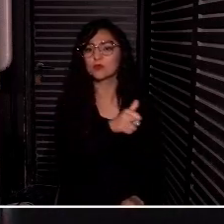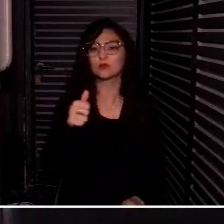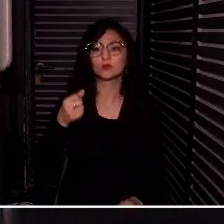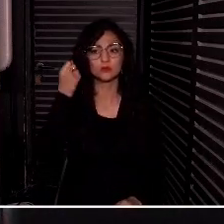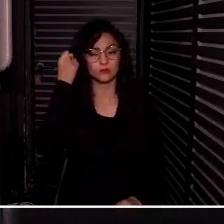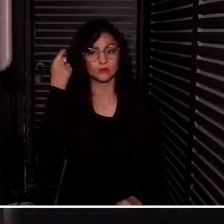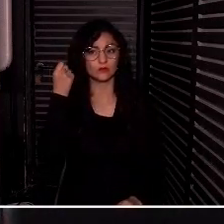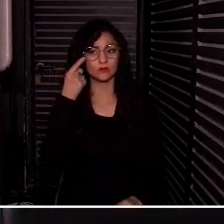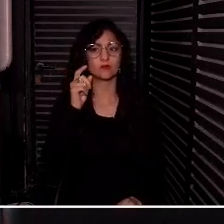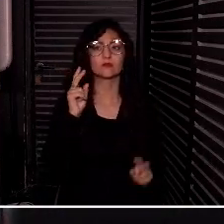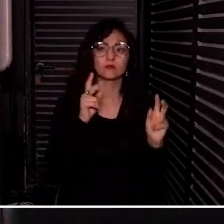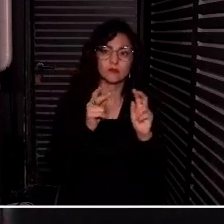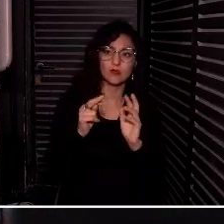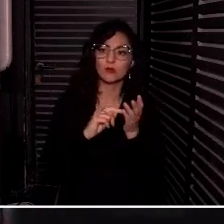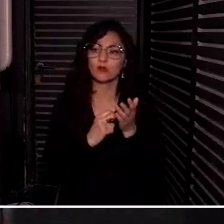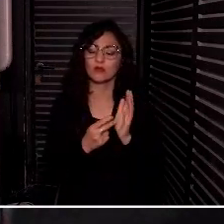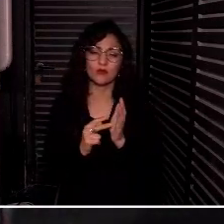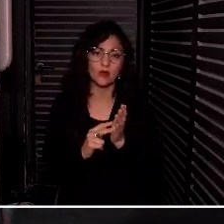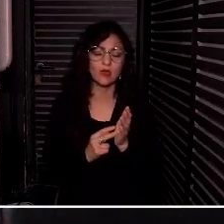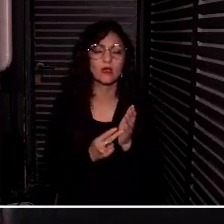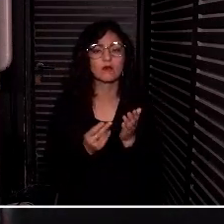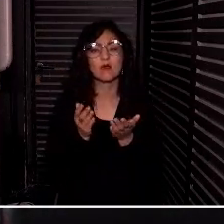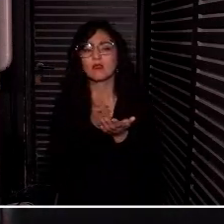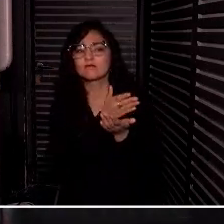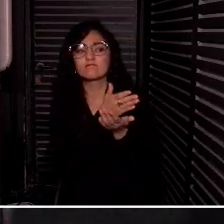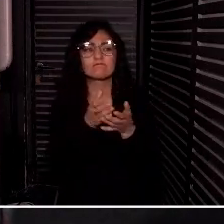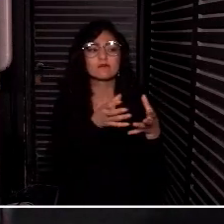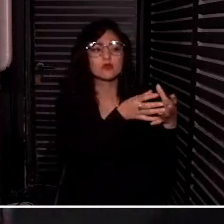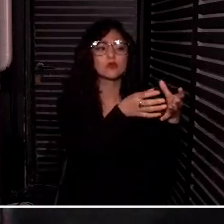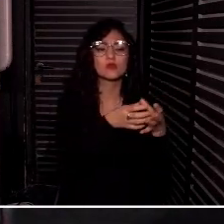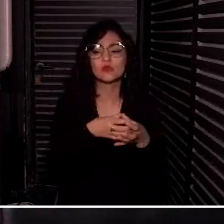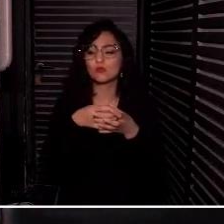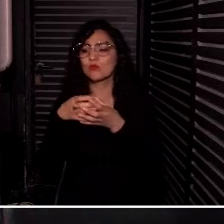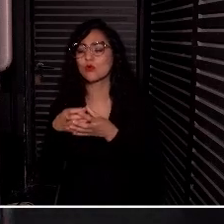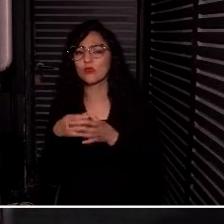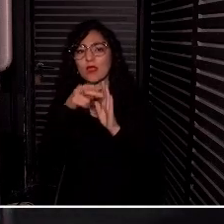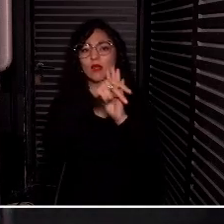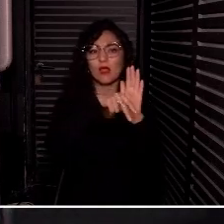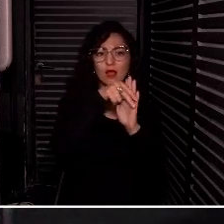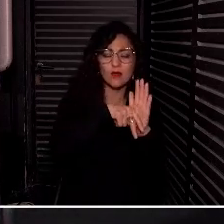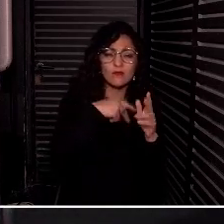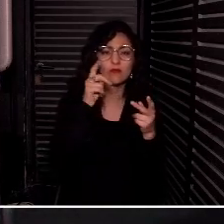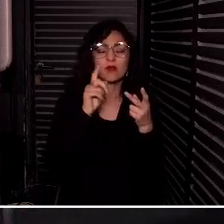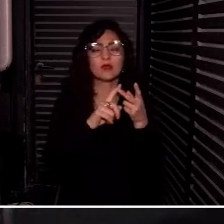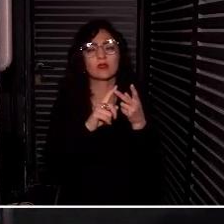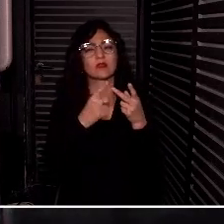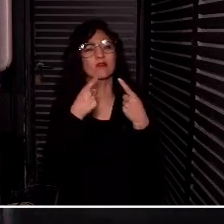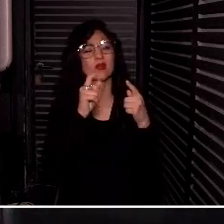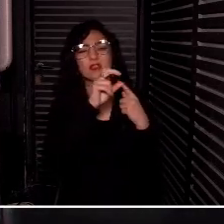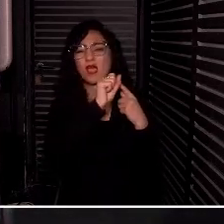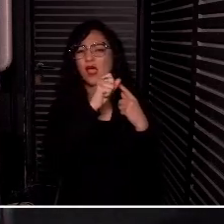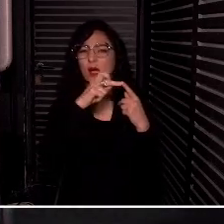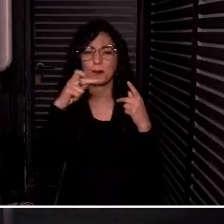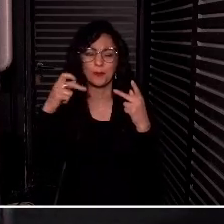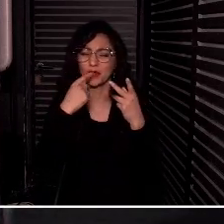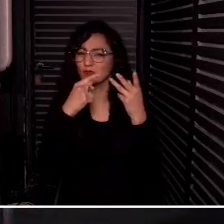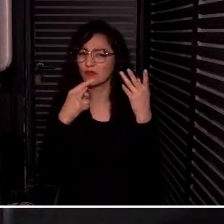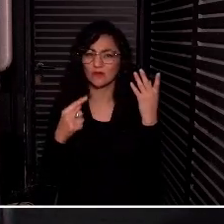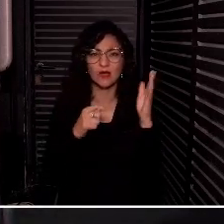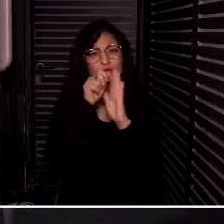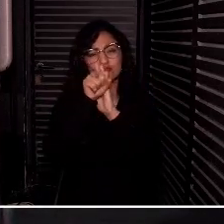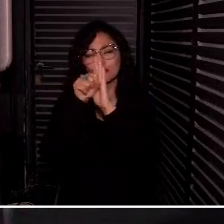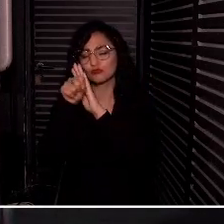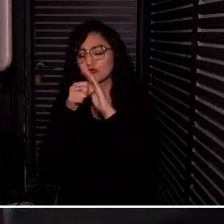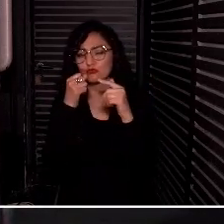ha hablado de los problemas de la fragmentación de la audiencia de la aparición de Netflix la aparición de de plataforma la cantidad de de